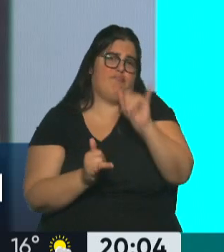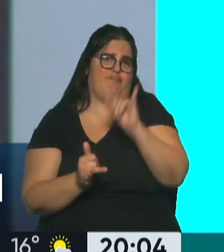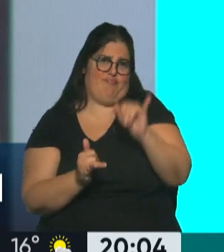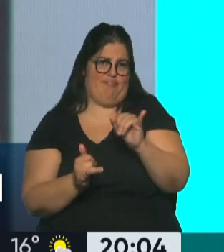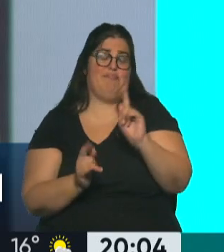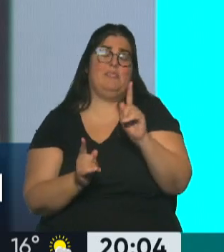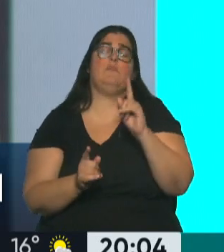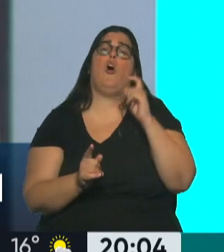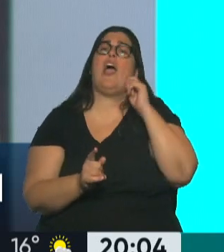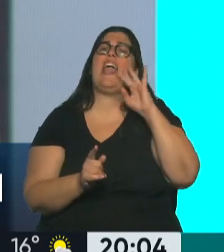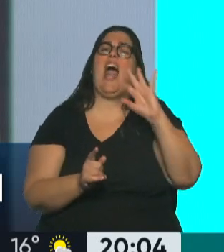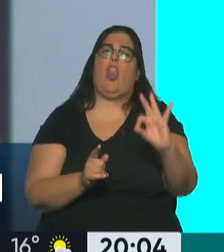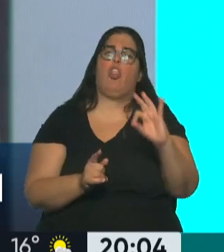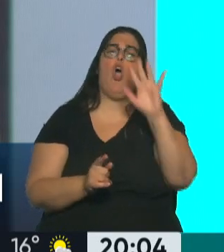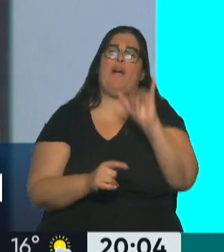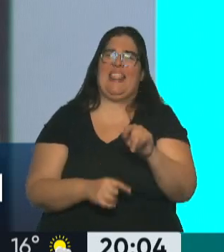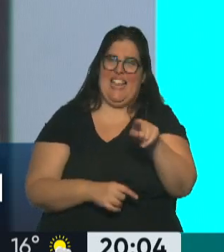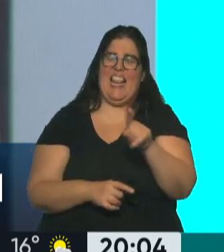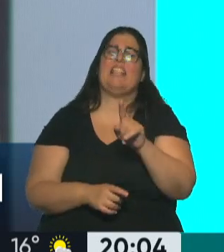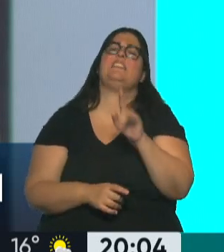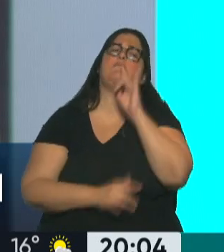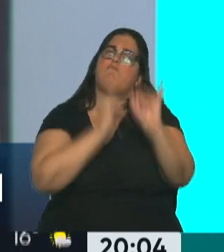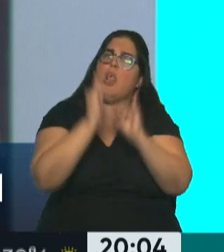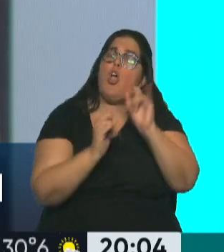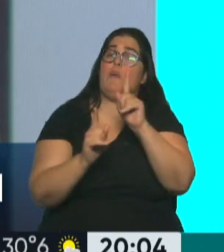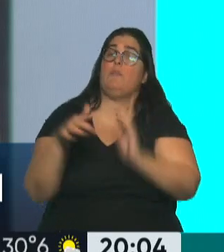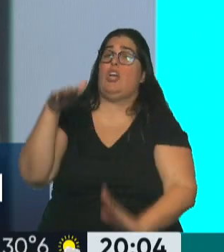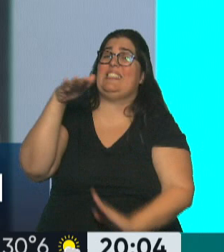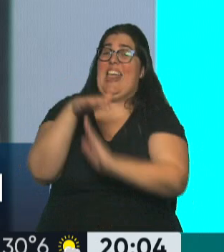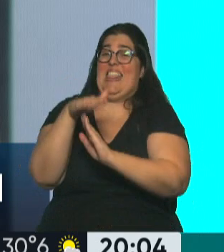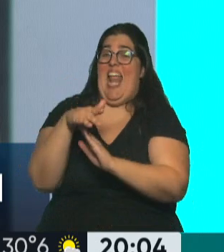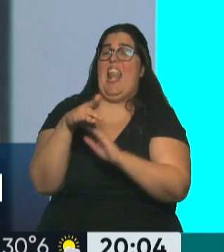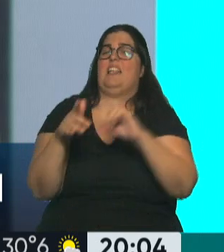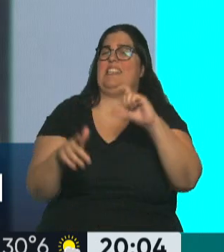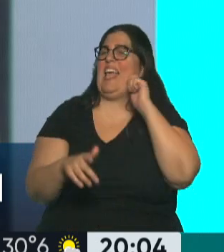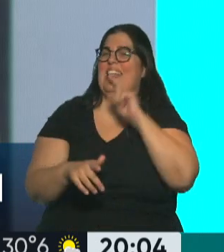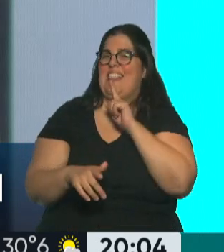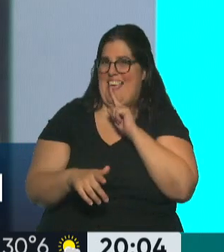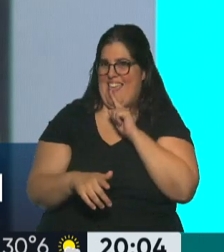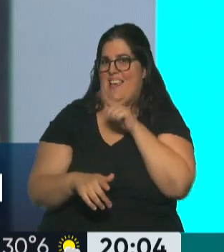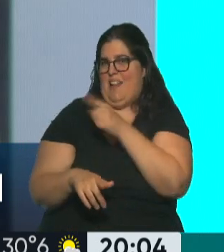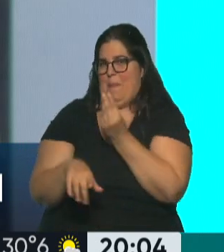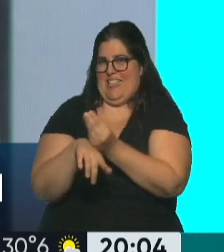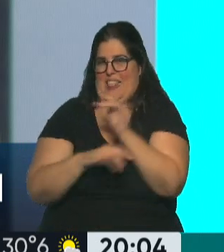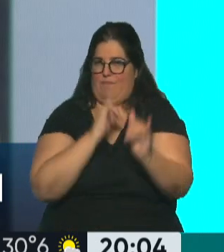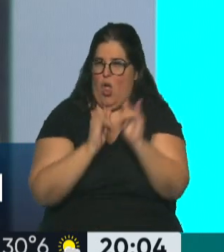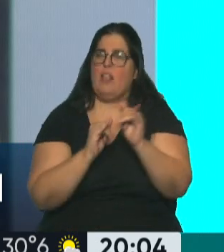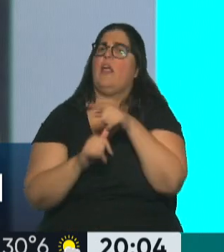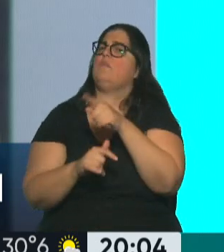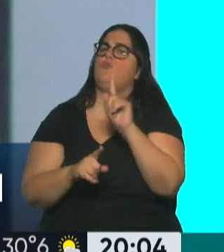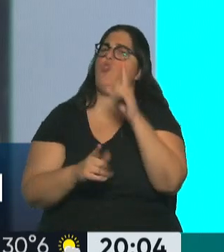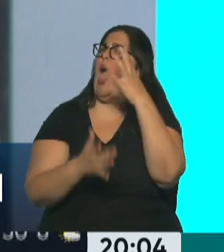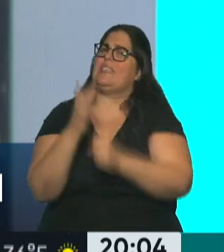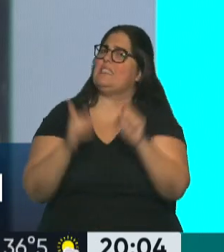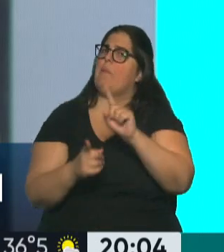Martínez que la central sindical porque habló en nombre de la cgt no iba a aceptar que el ajuste recayera